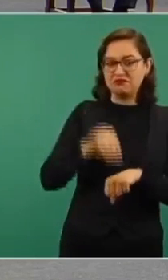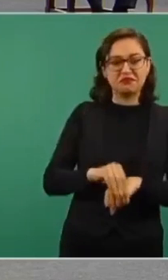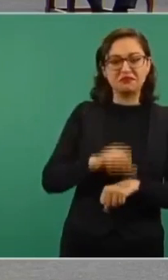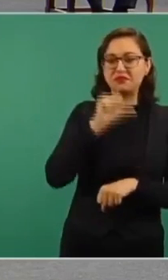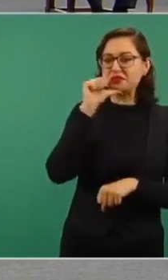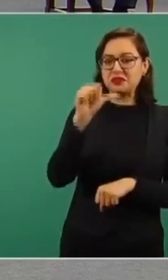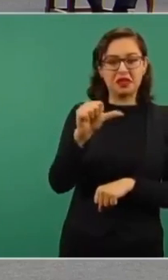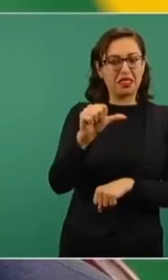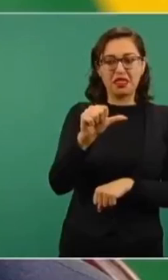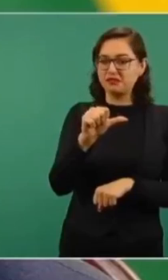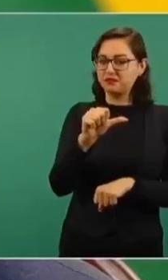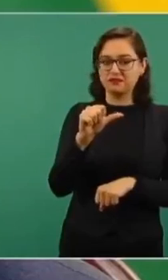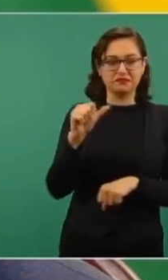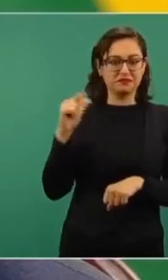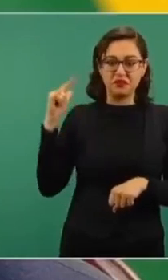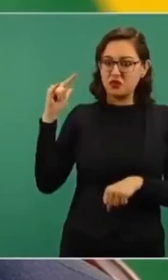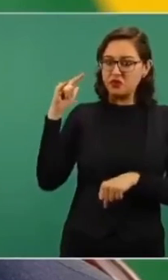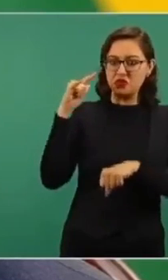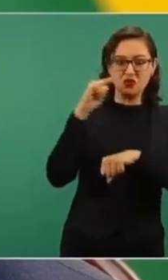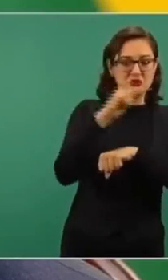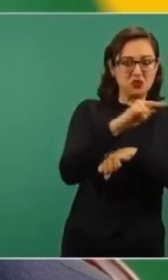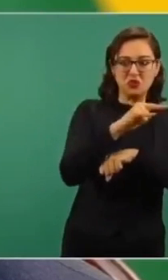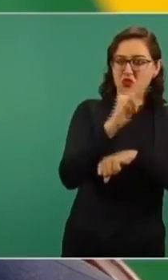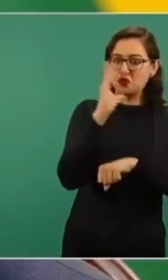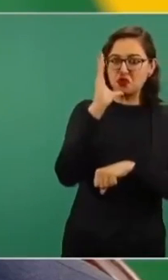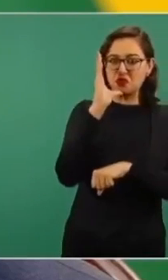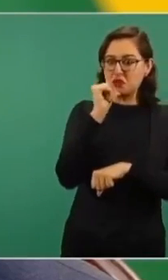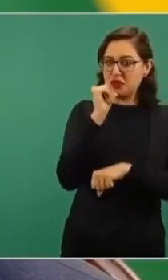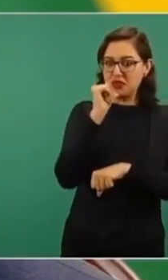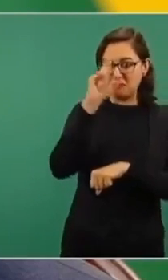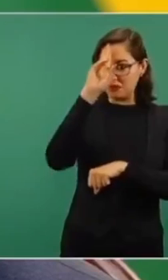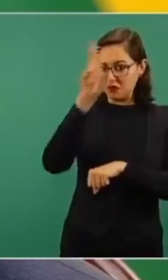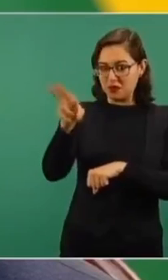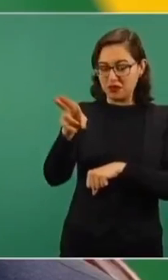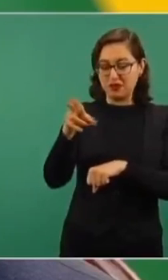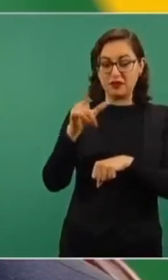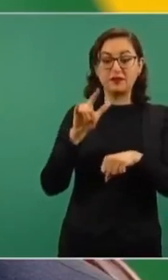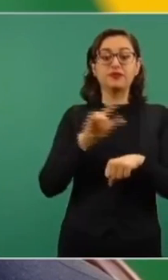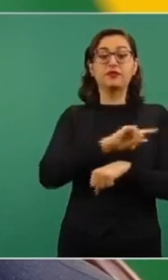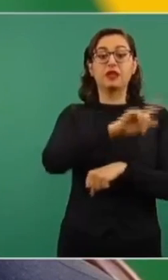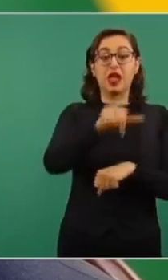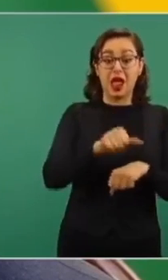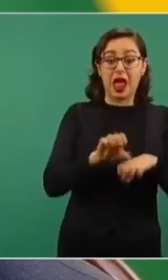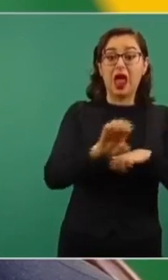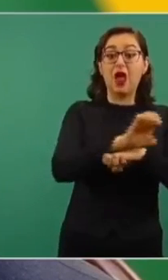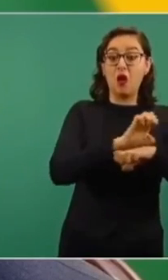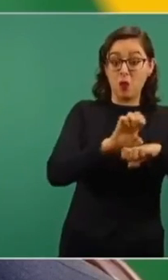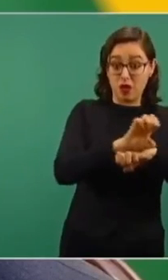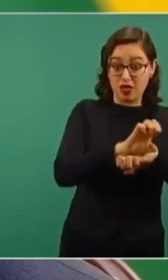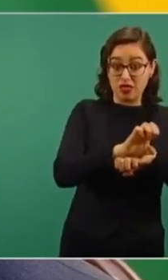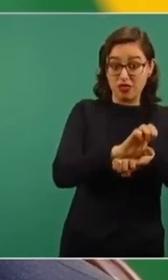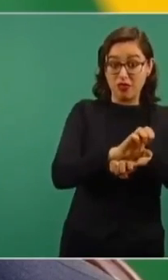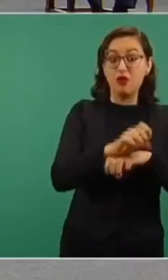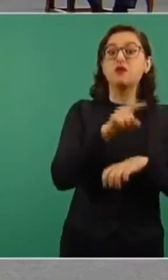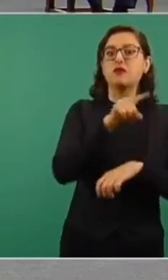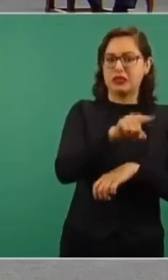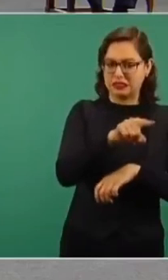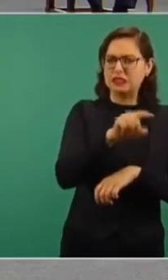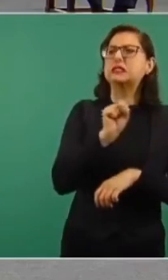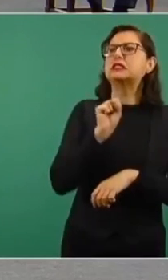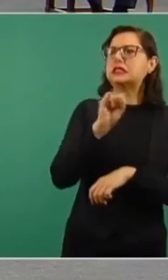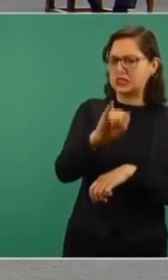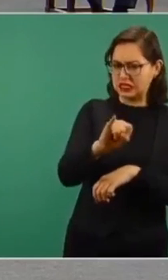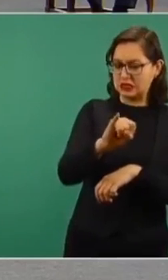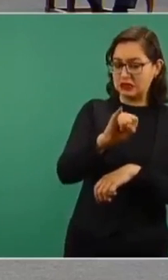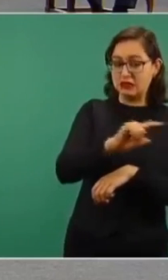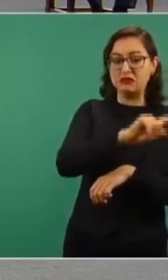sí, y ya que íbamos a ingresar al espacio aéreo nos dijeron que no, que